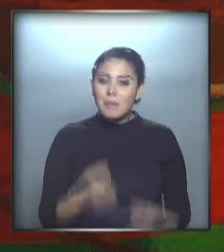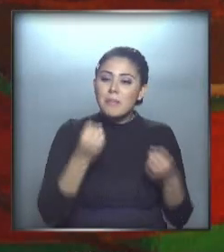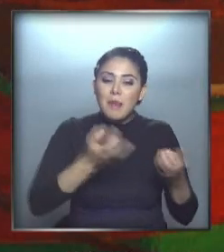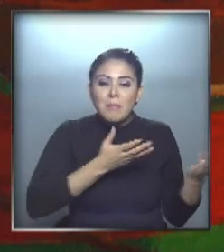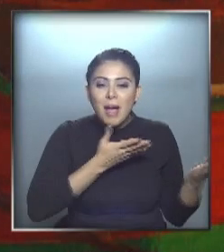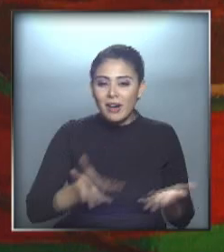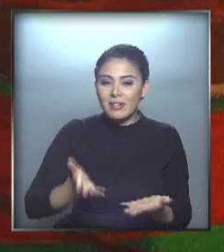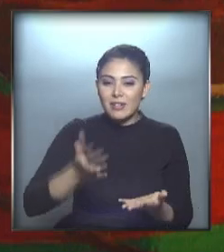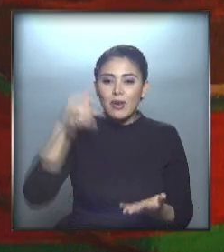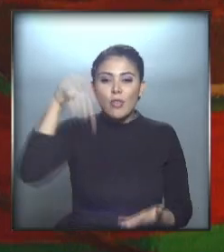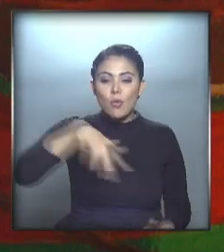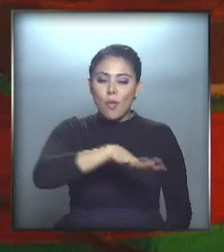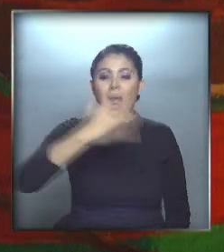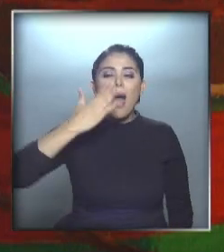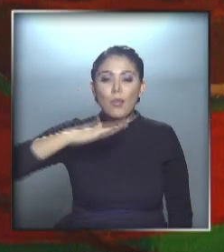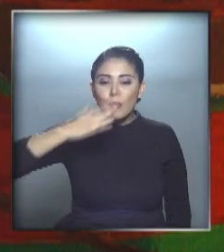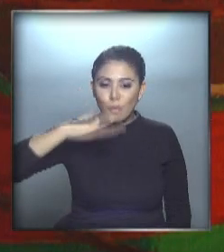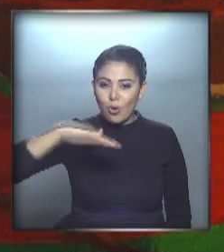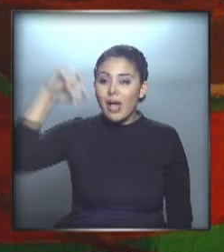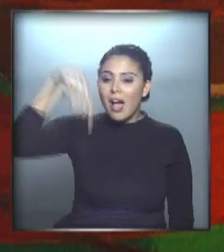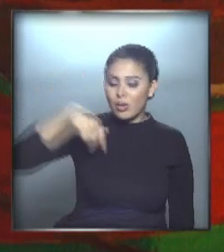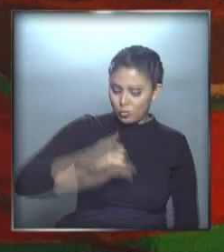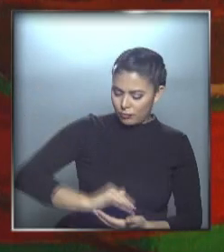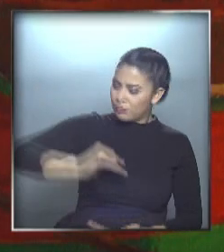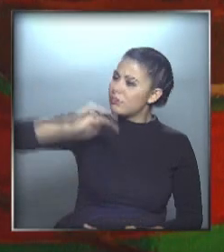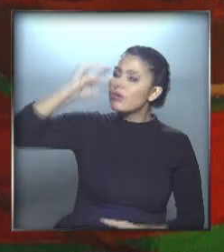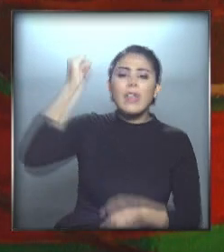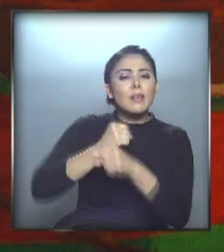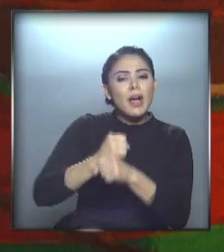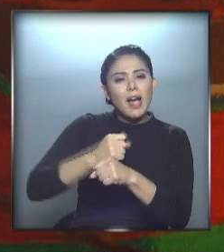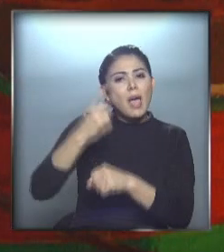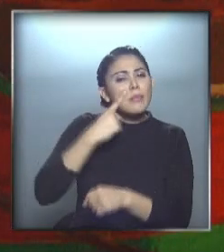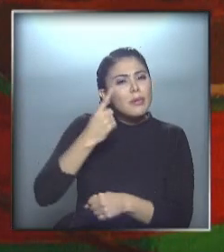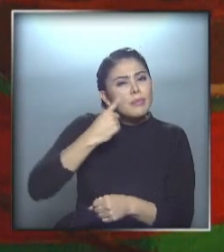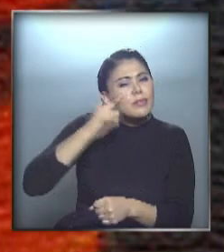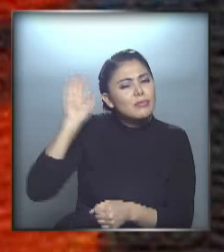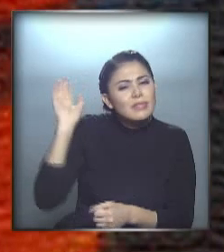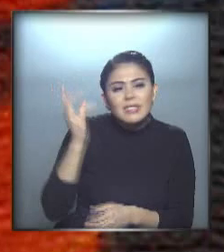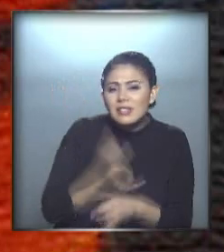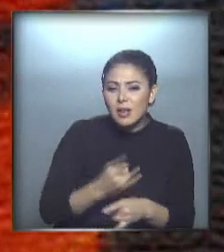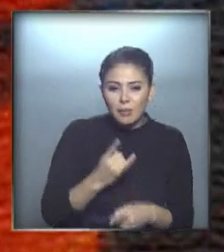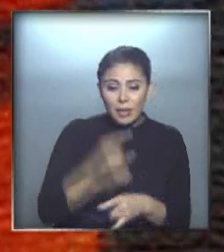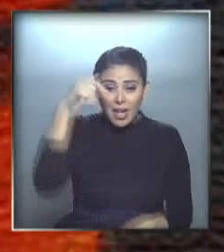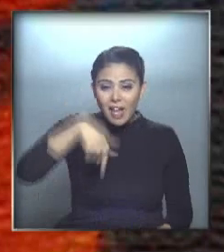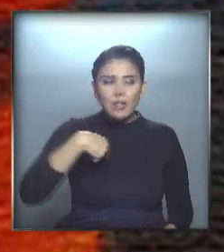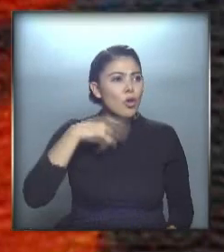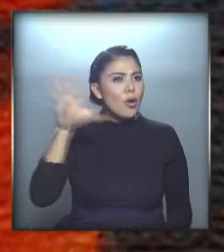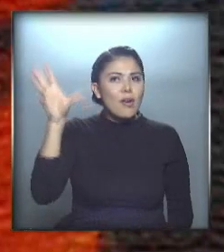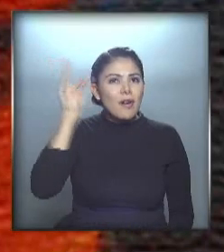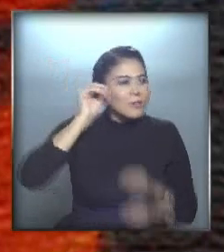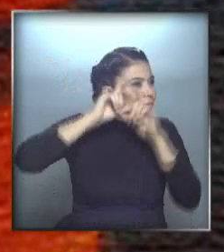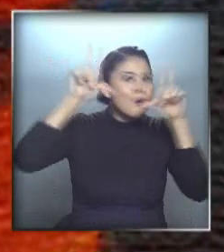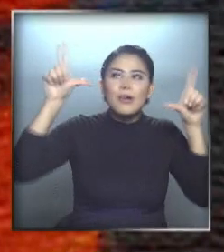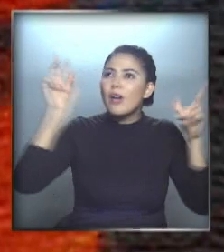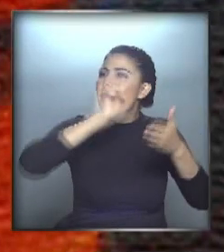Bienvenido al puerto de La Boca, Samba. Aquí crecí, trabajé y viví toda mi vida. Aquí me inspiro para pintar